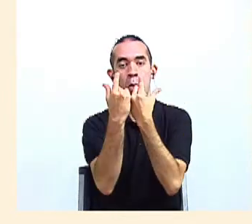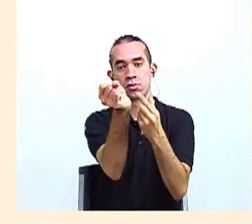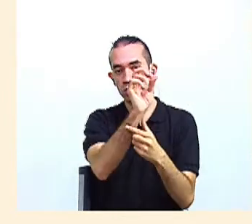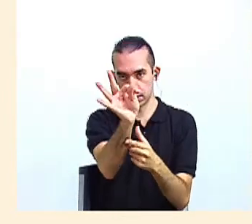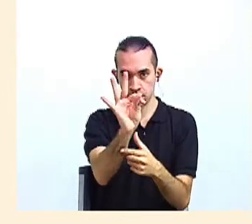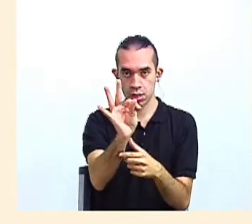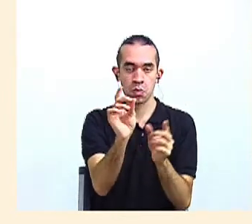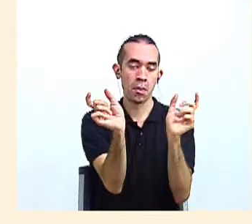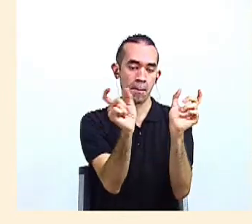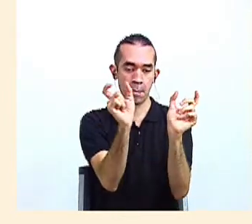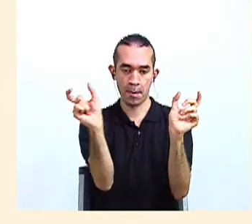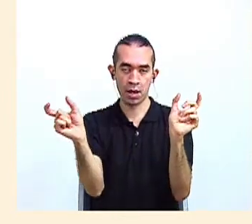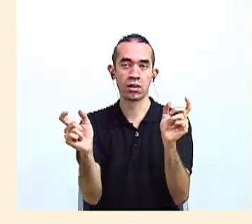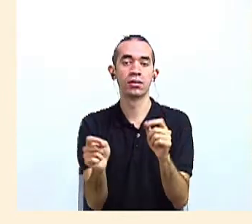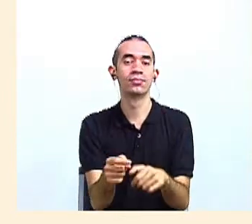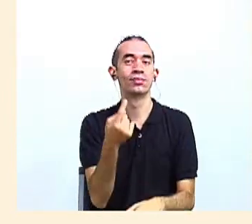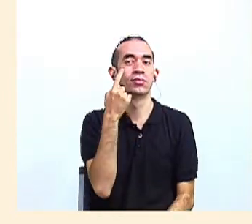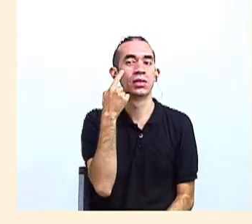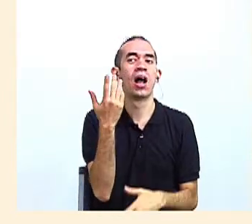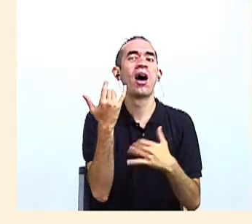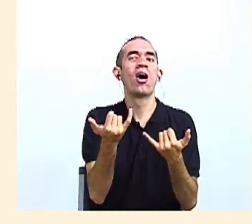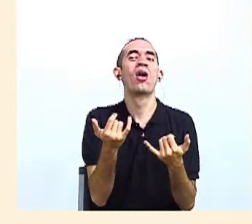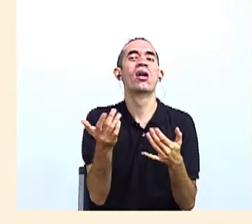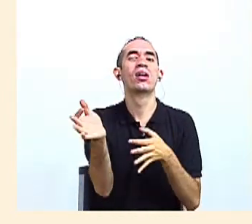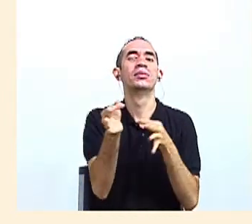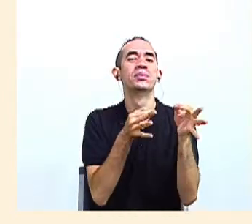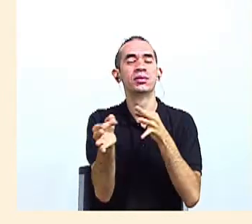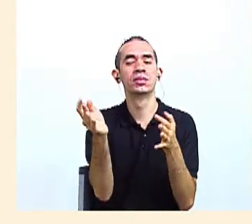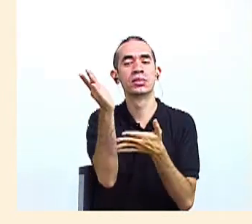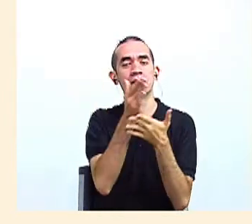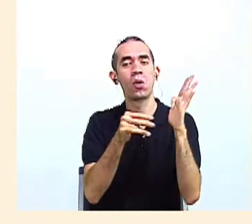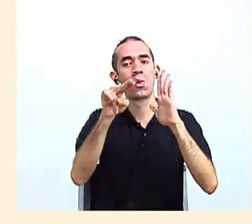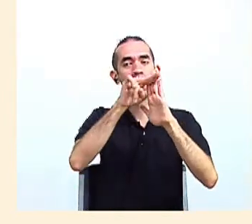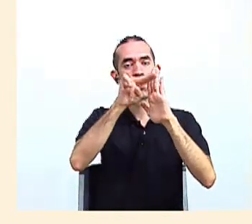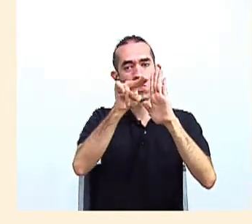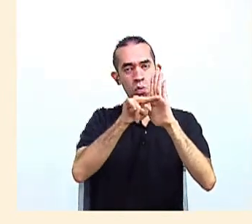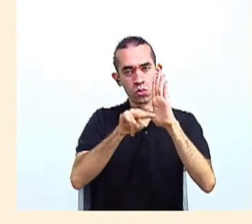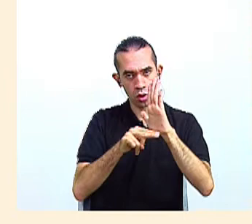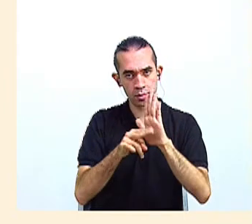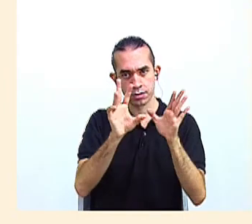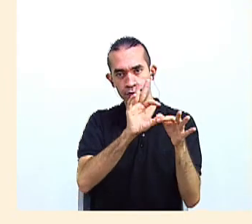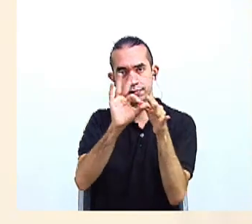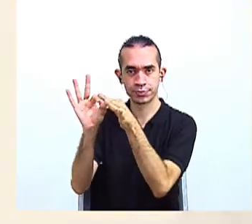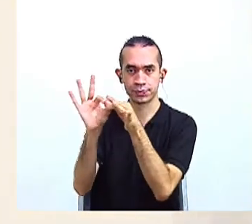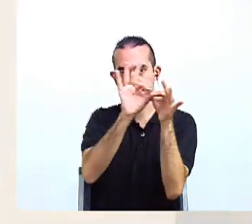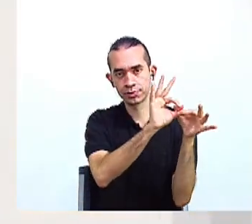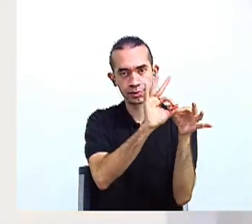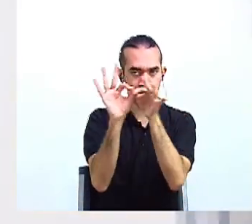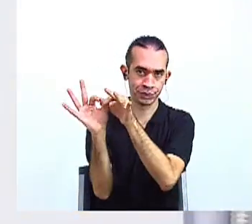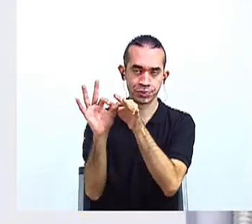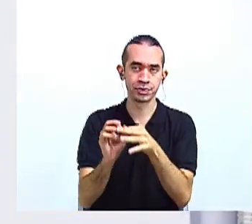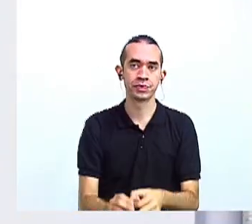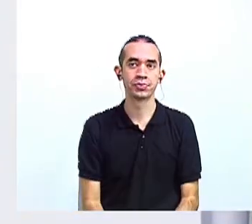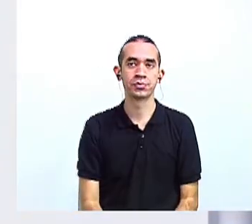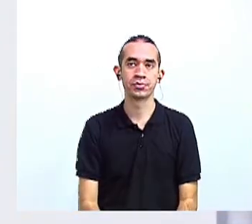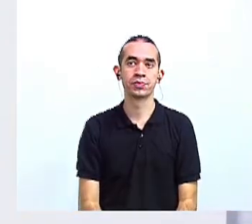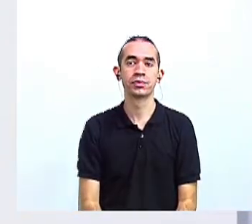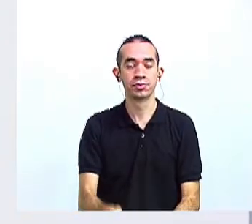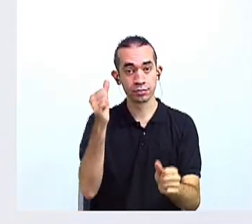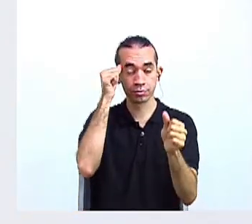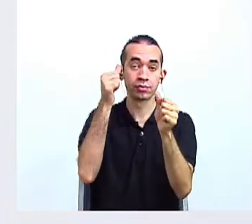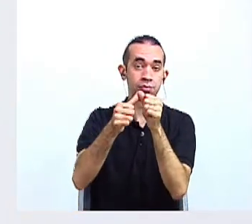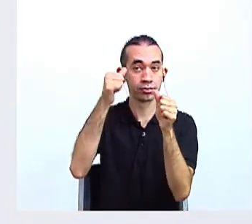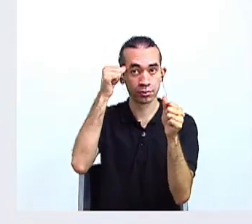y sus componentes. Ahora veremos algunas normas de concordancia de estos elementos.